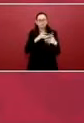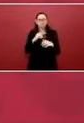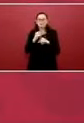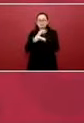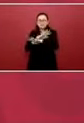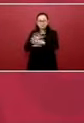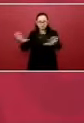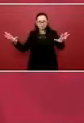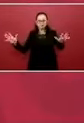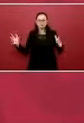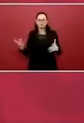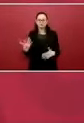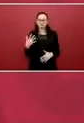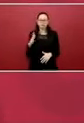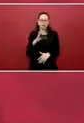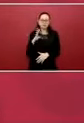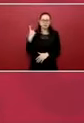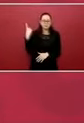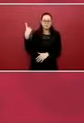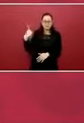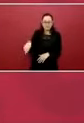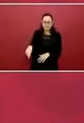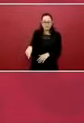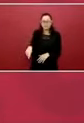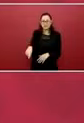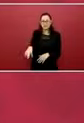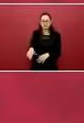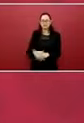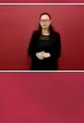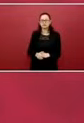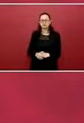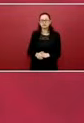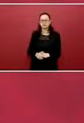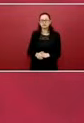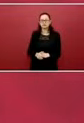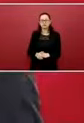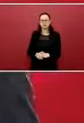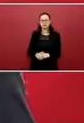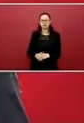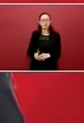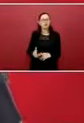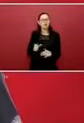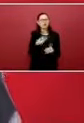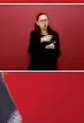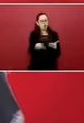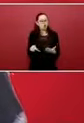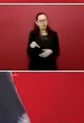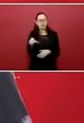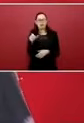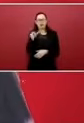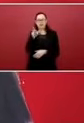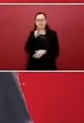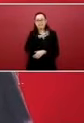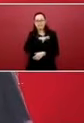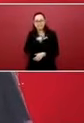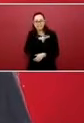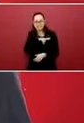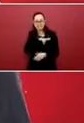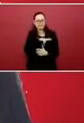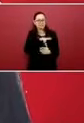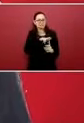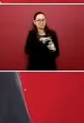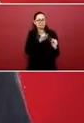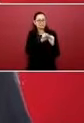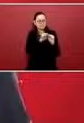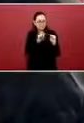Hay una instrucción de no comprar ni rentar sistemas porque